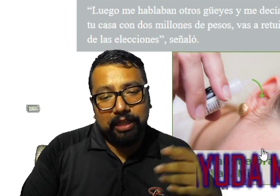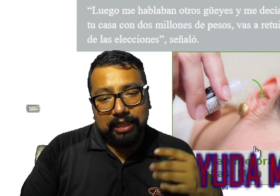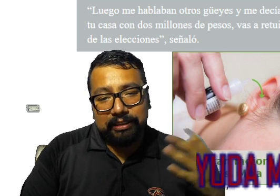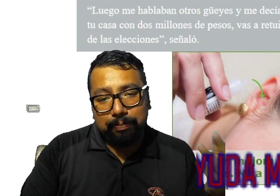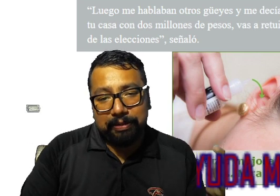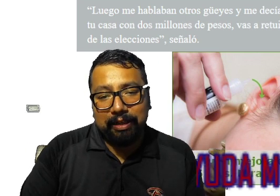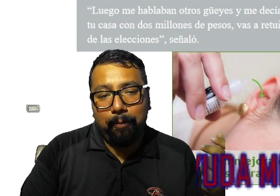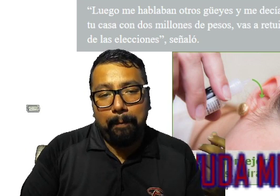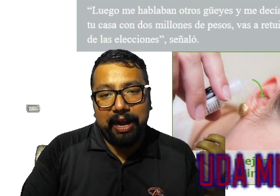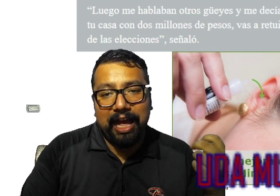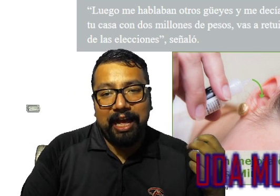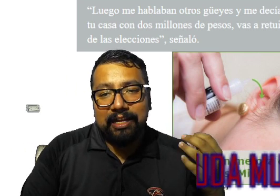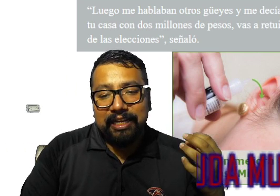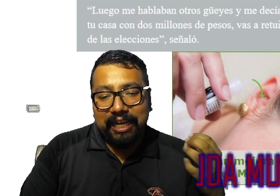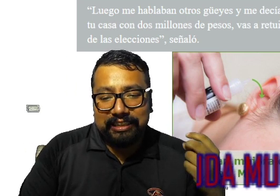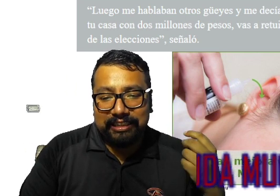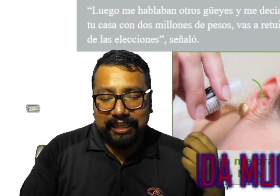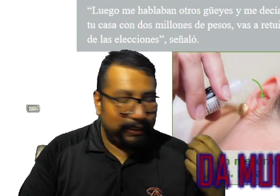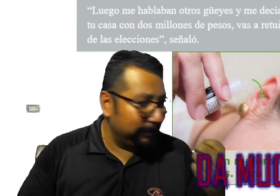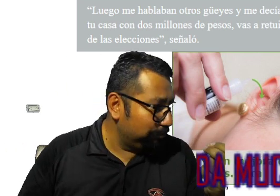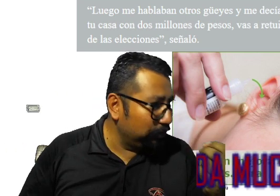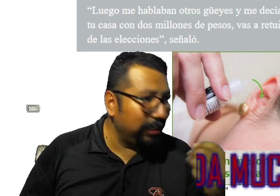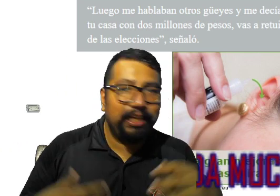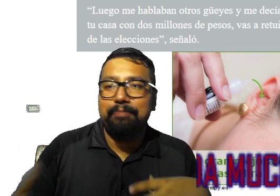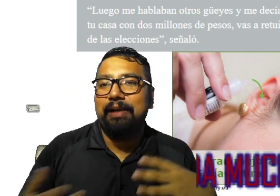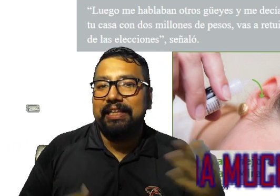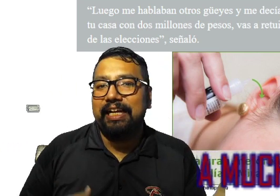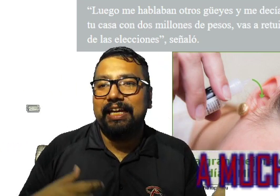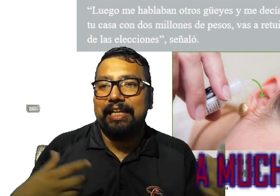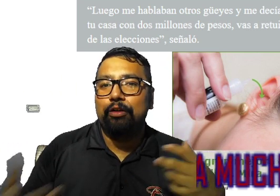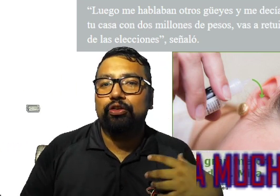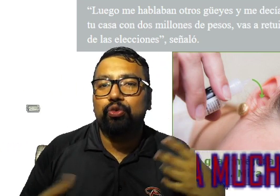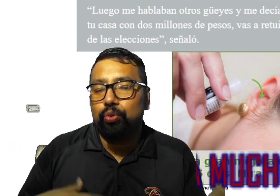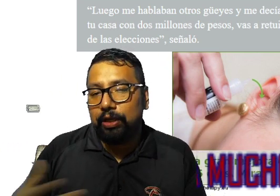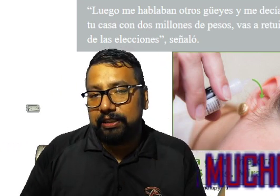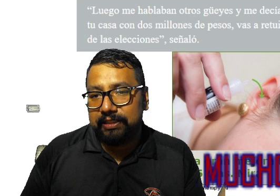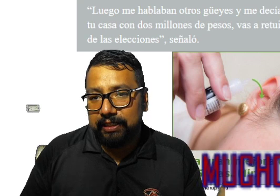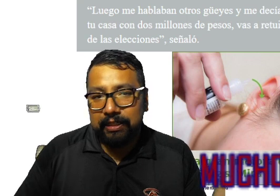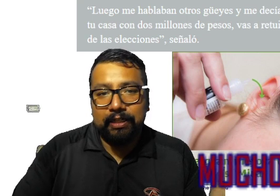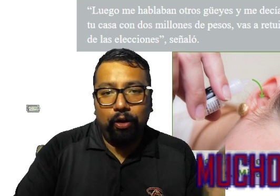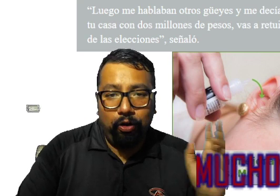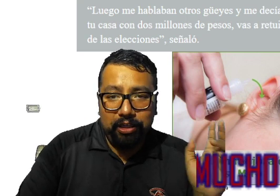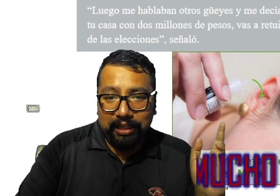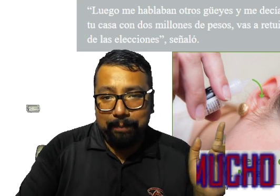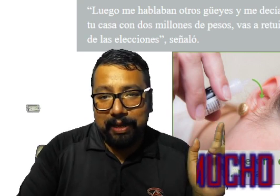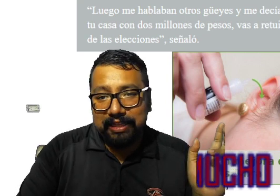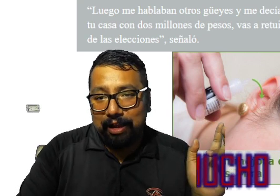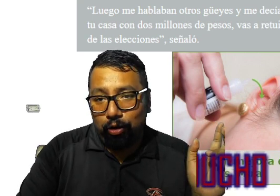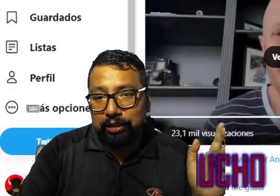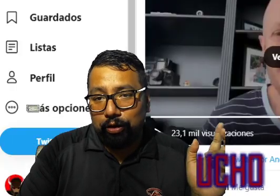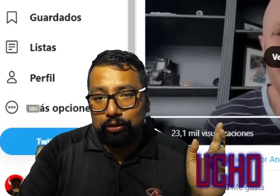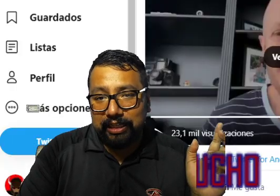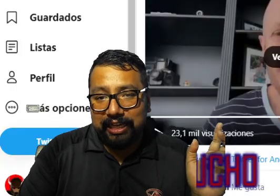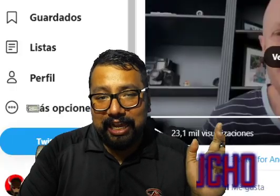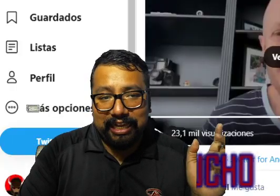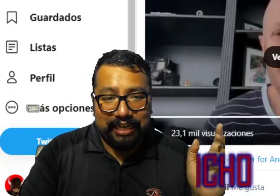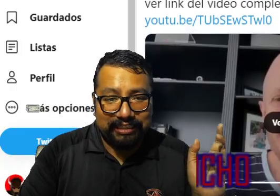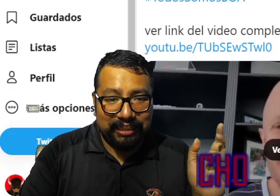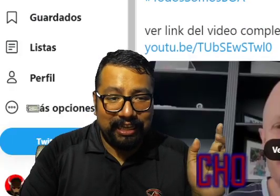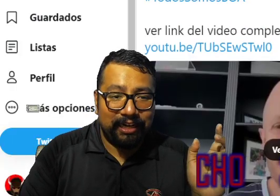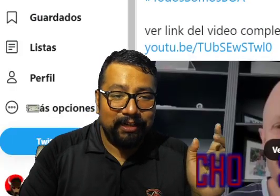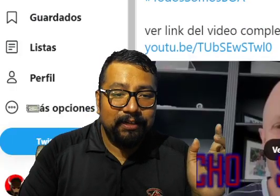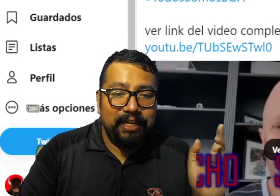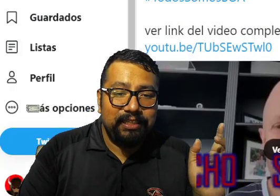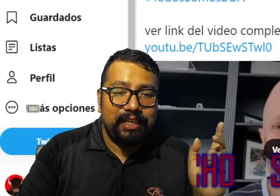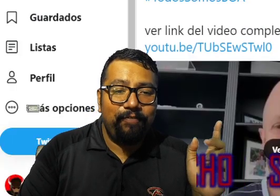se prestaron para ese traje maneje de los tweets hoy también otra cosa que hay que